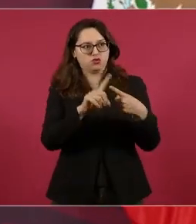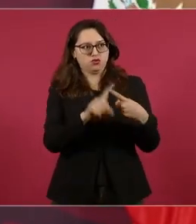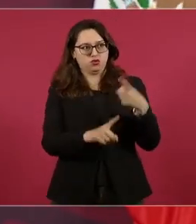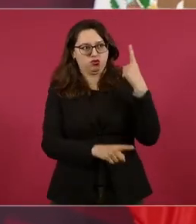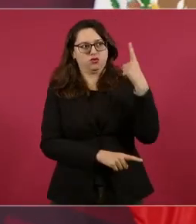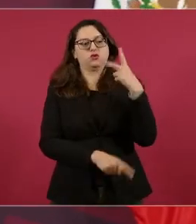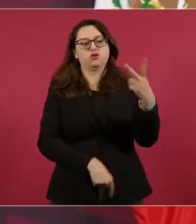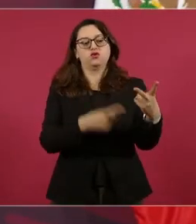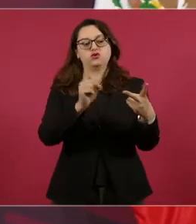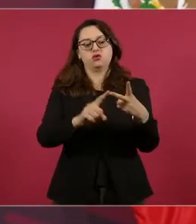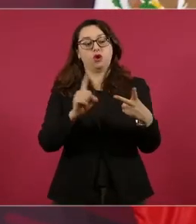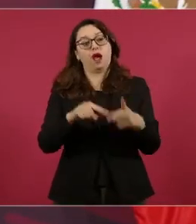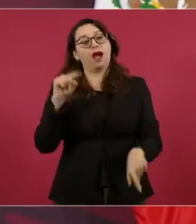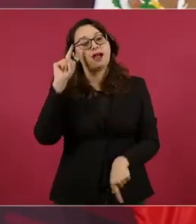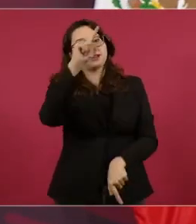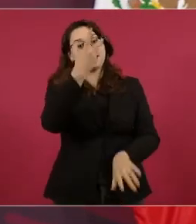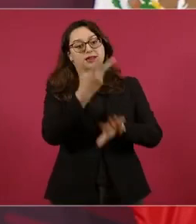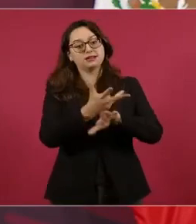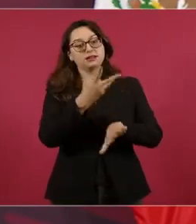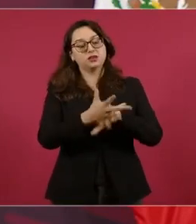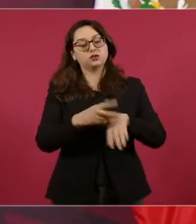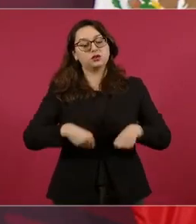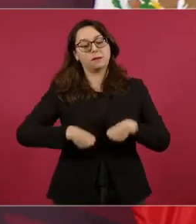millones de